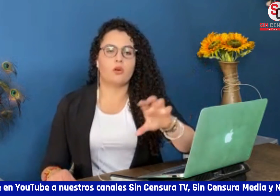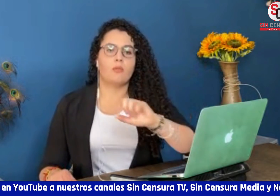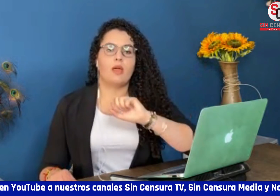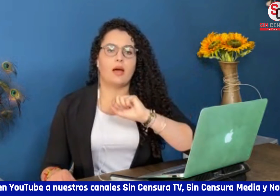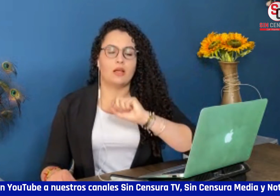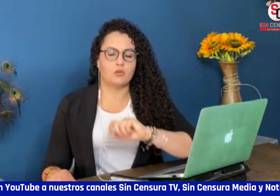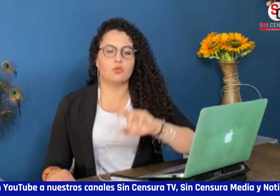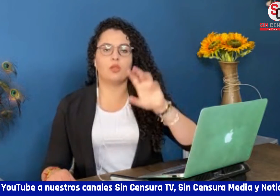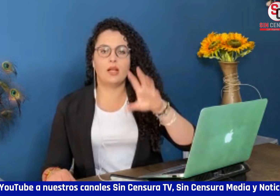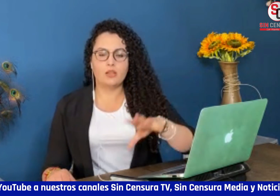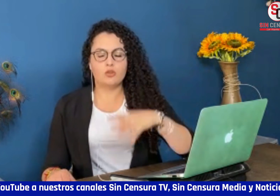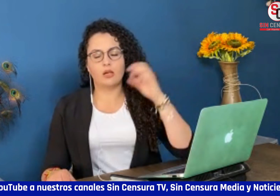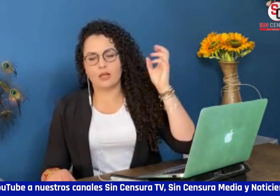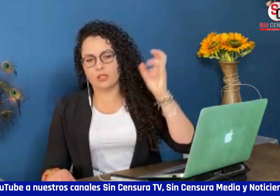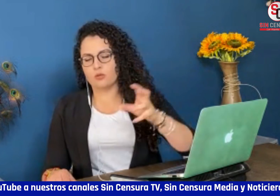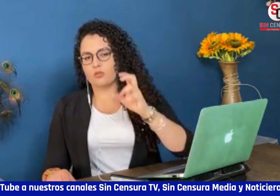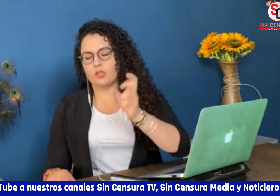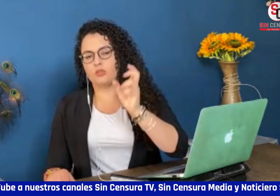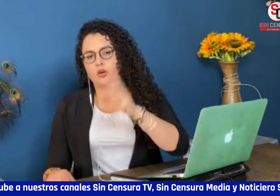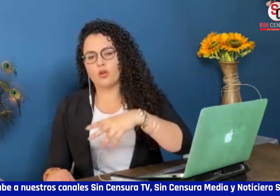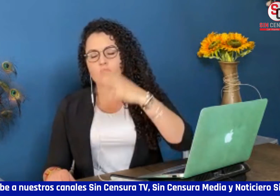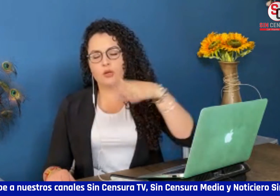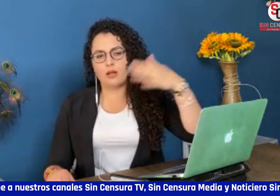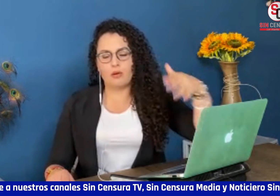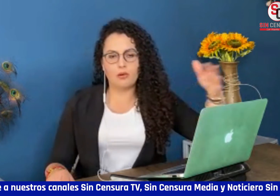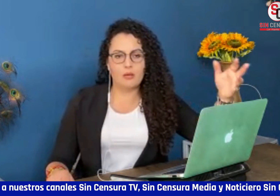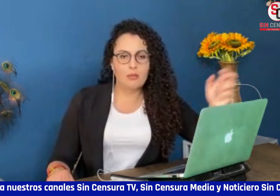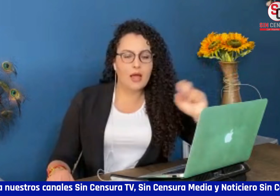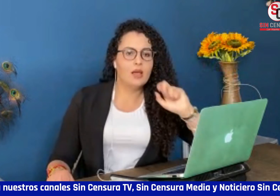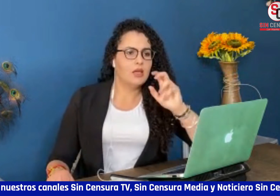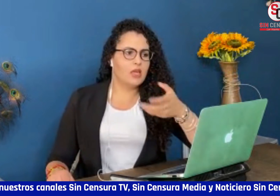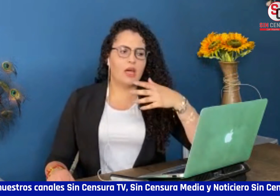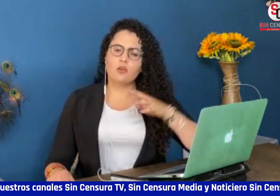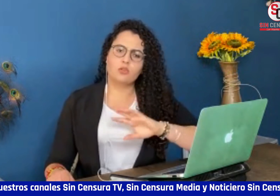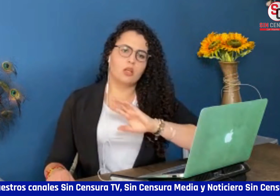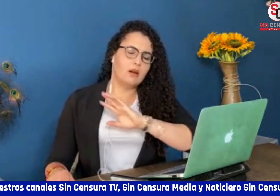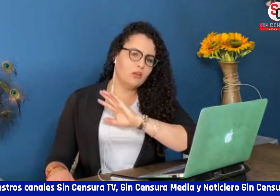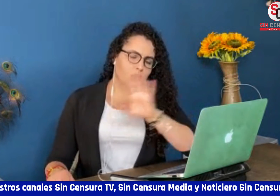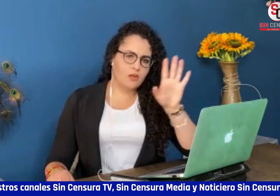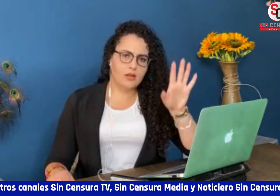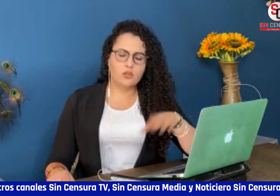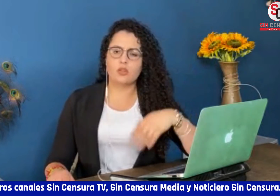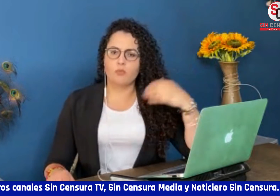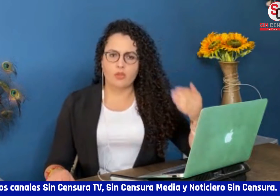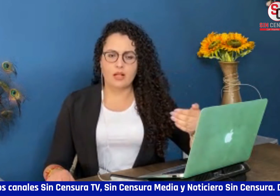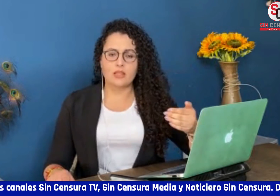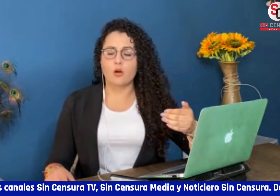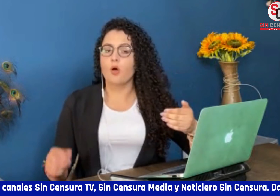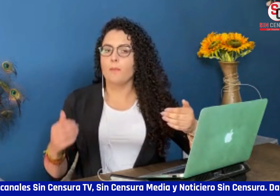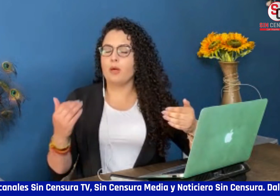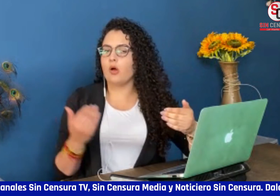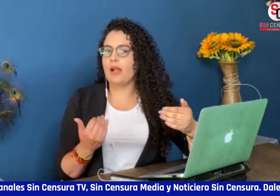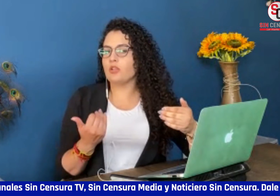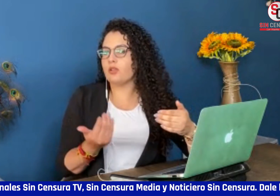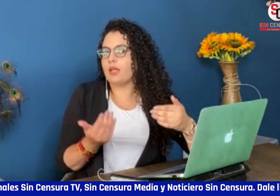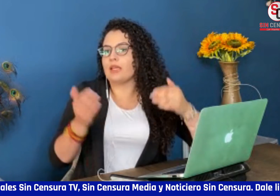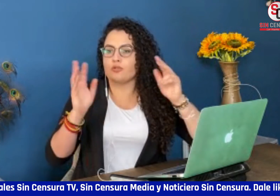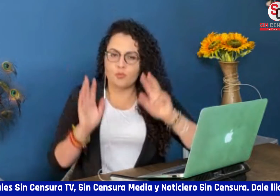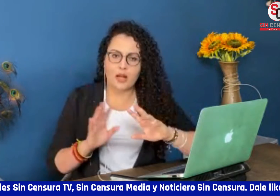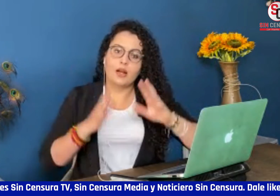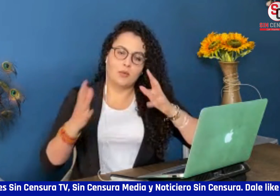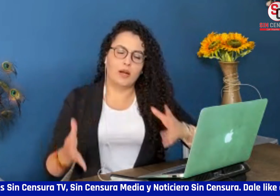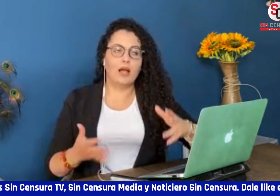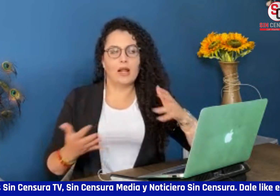actuó conforme a su derecho, del artículo 111 y bla, bla, bla, bla, bla, y que ellos estaban en todo el derecho de poder hacerlo. Pero el hecho